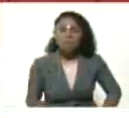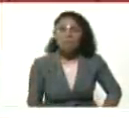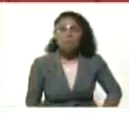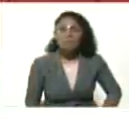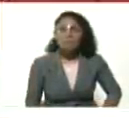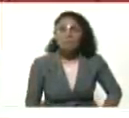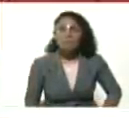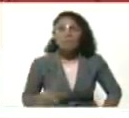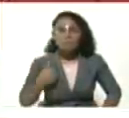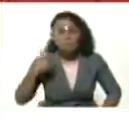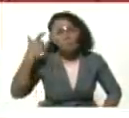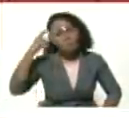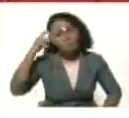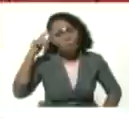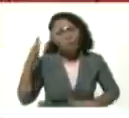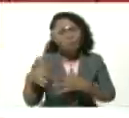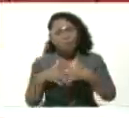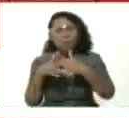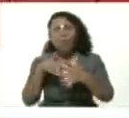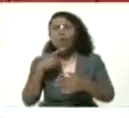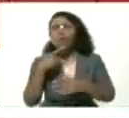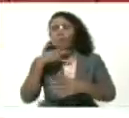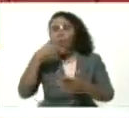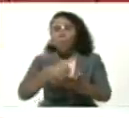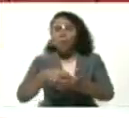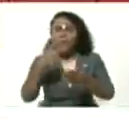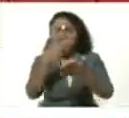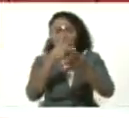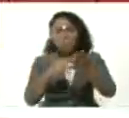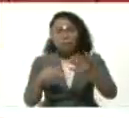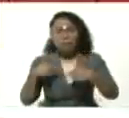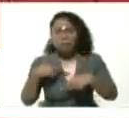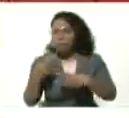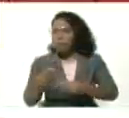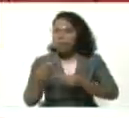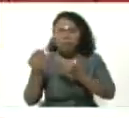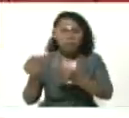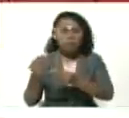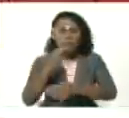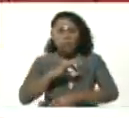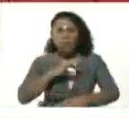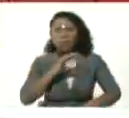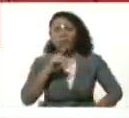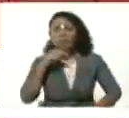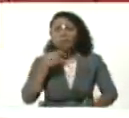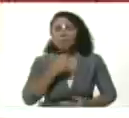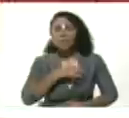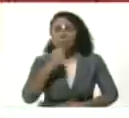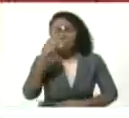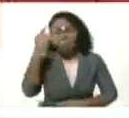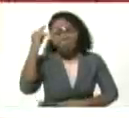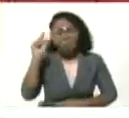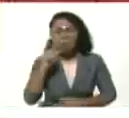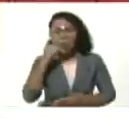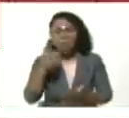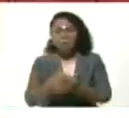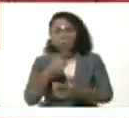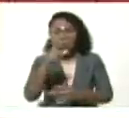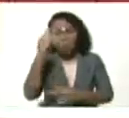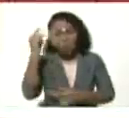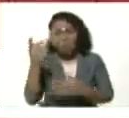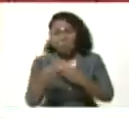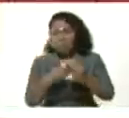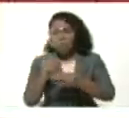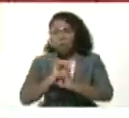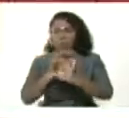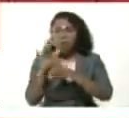Yo recuerdo que Estados Unidos nombró varios aquí y no se le otorgó. Un señor que lo nombraron un día nada más, y en un día